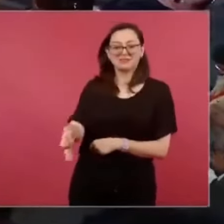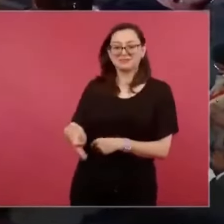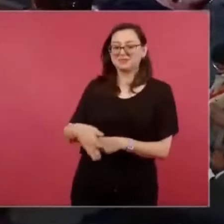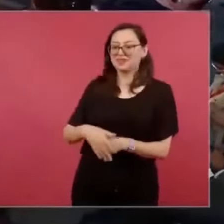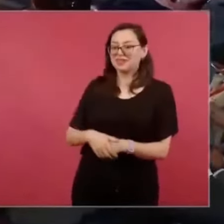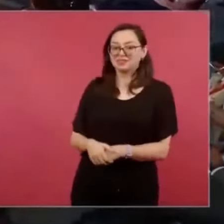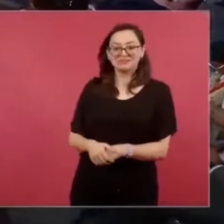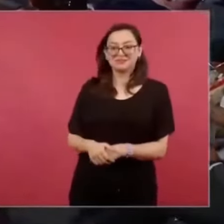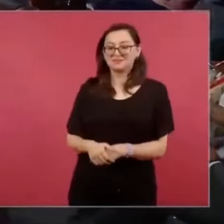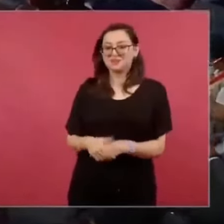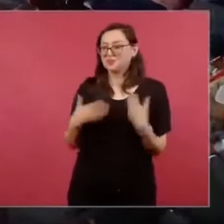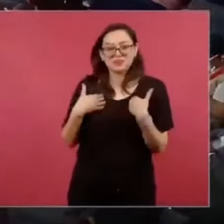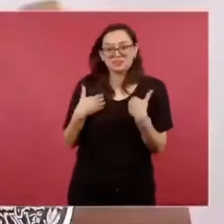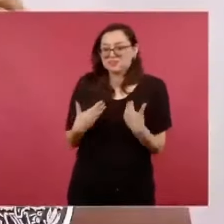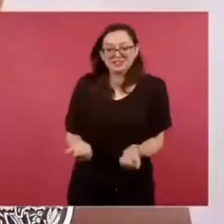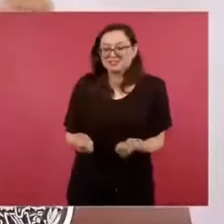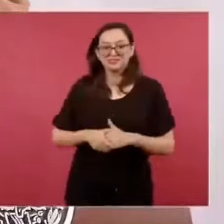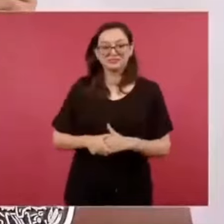muchos